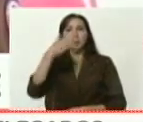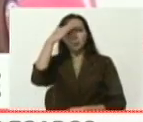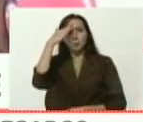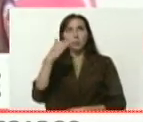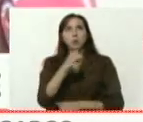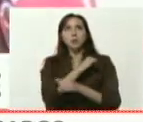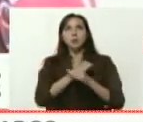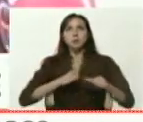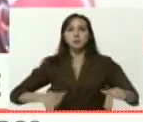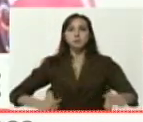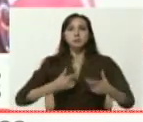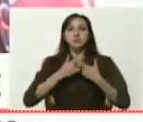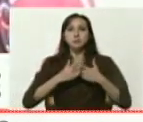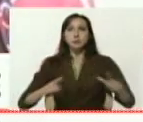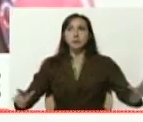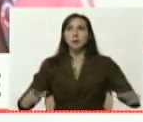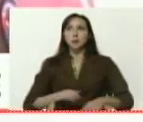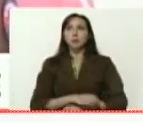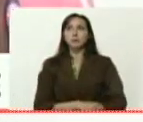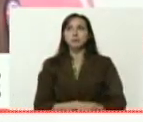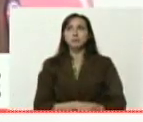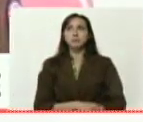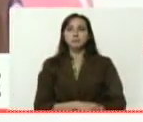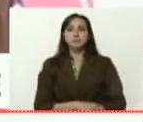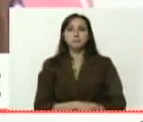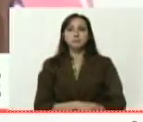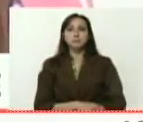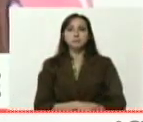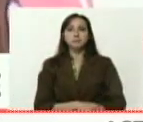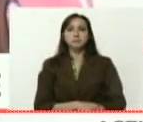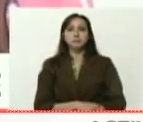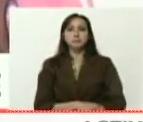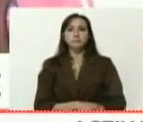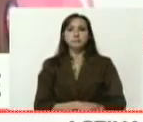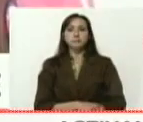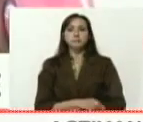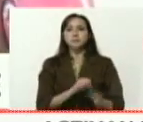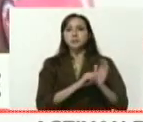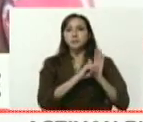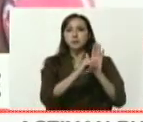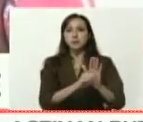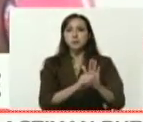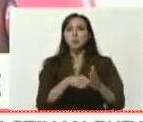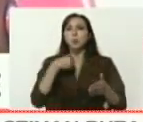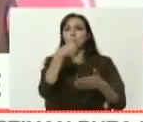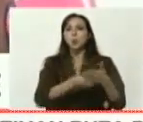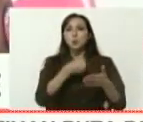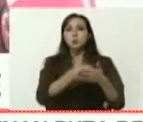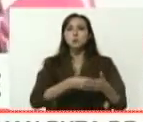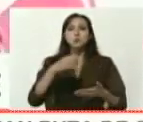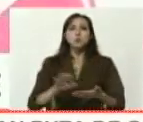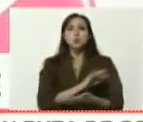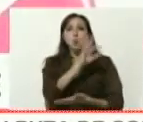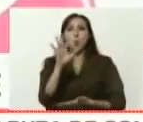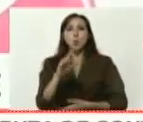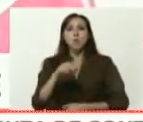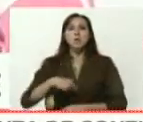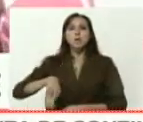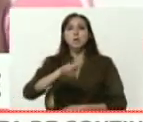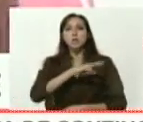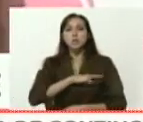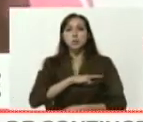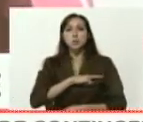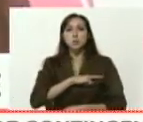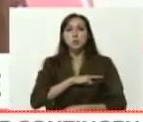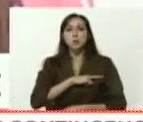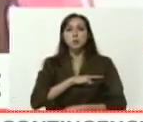Libertador, nuestro ejército, símbolo de lucha y gloria de nuestros ancestros